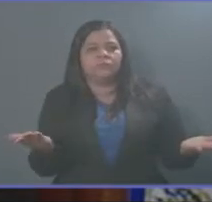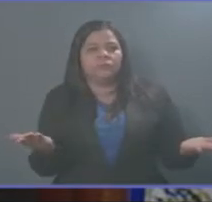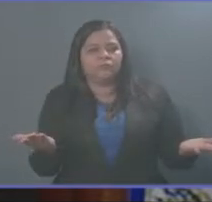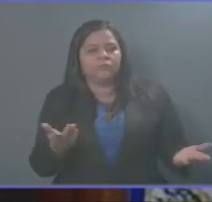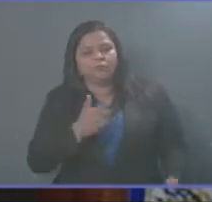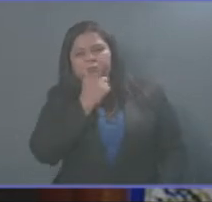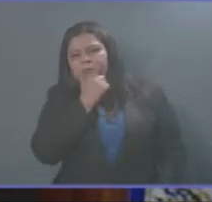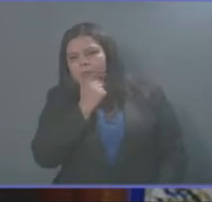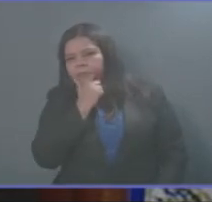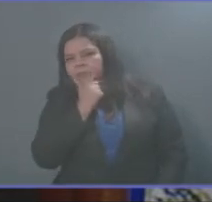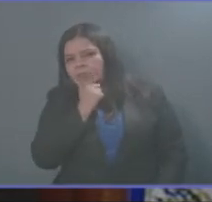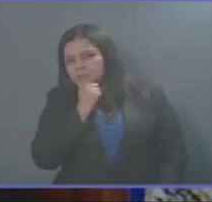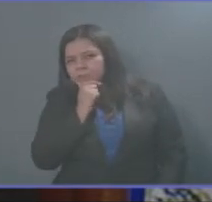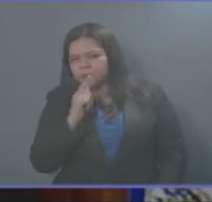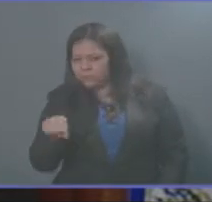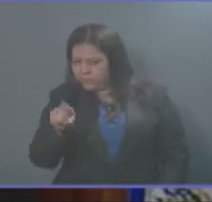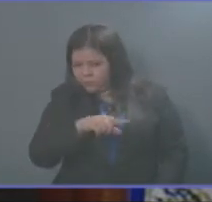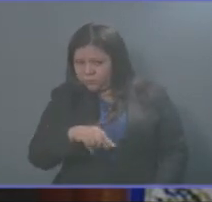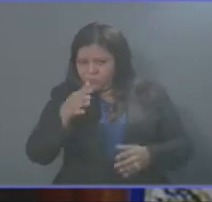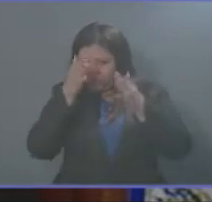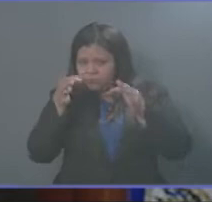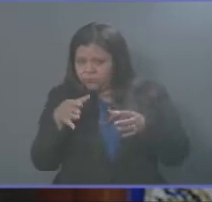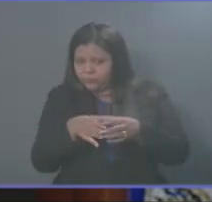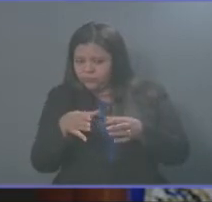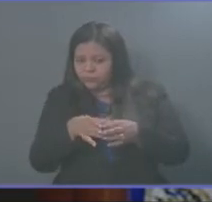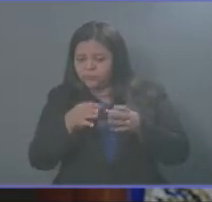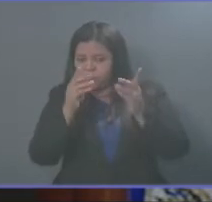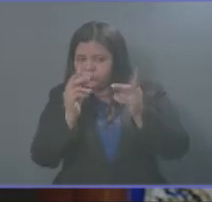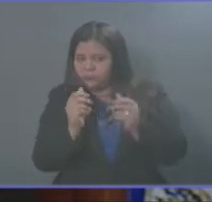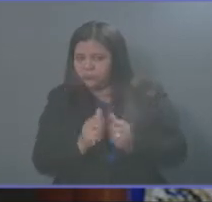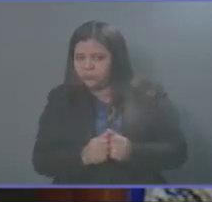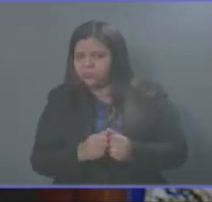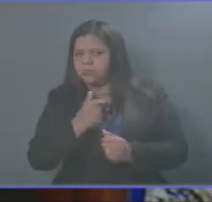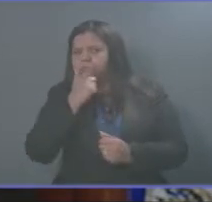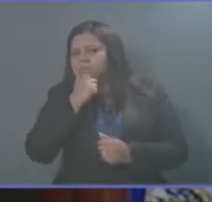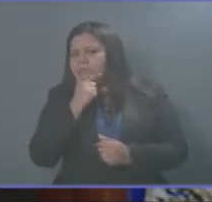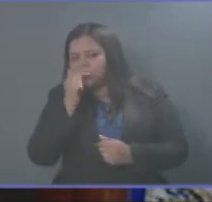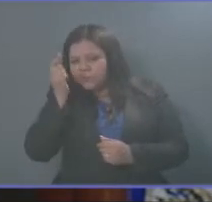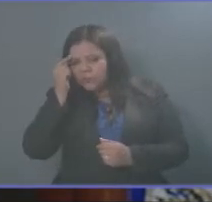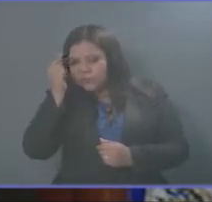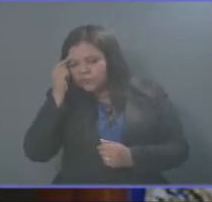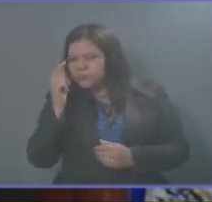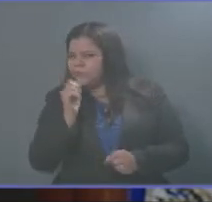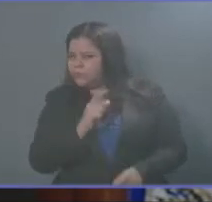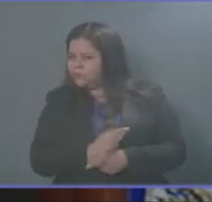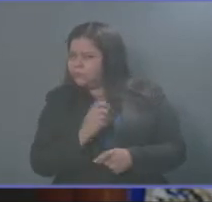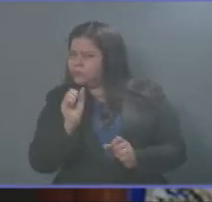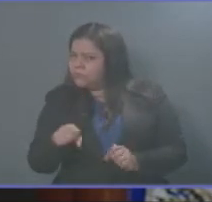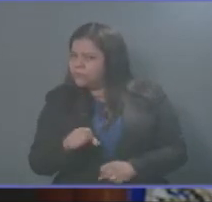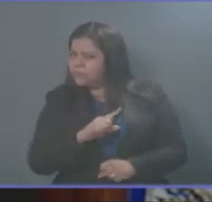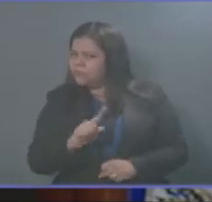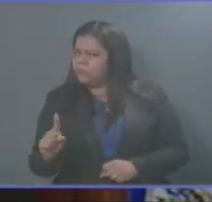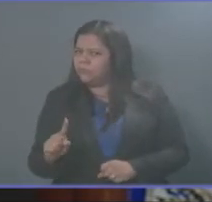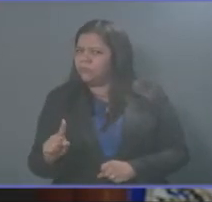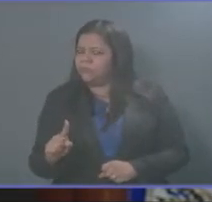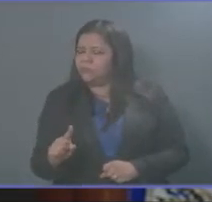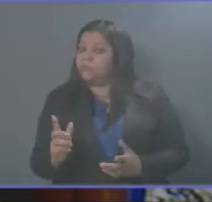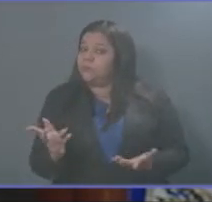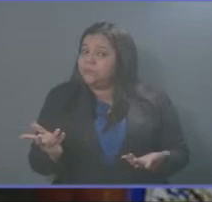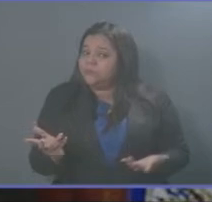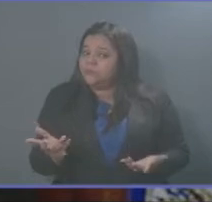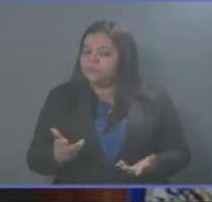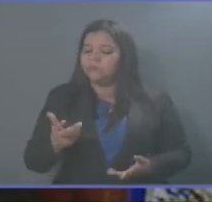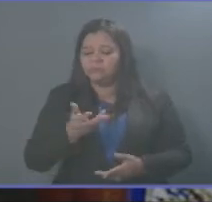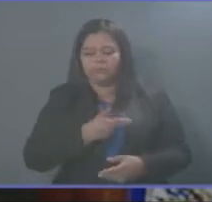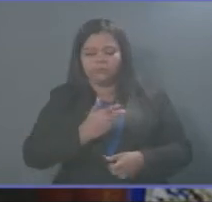Pregúntense bien, los que votaron por ese dictamen en la Comisión de Hacienda, pregúntense bien si es correcto lo que pretenden hacer. Como